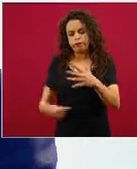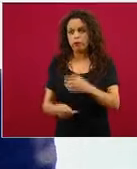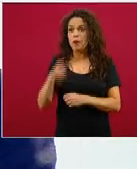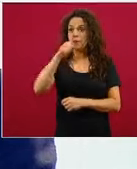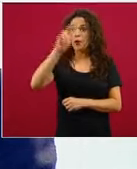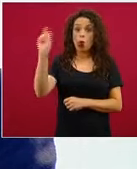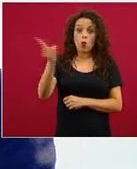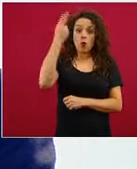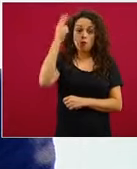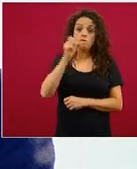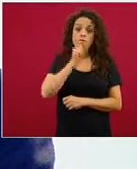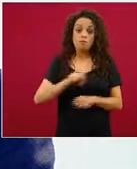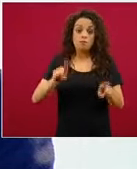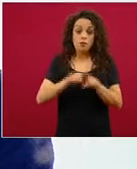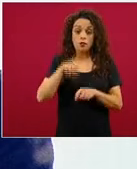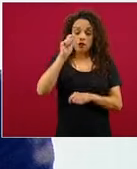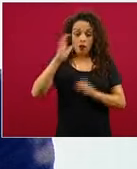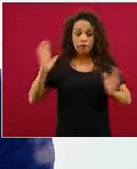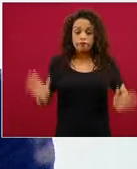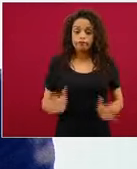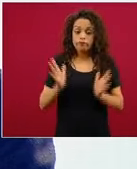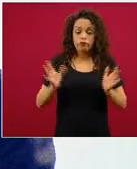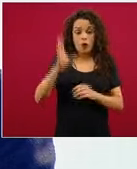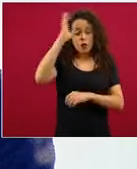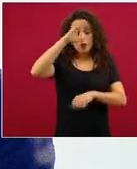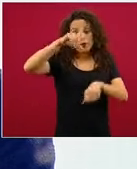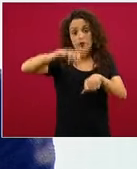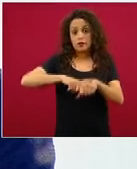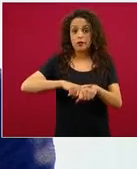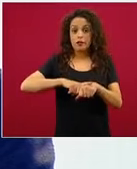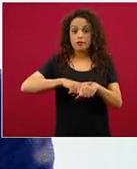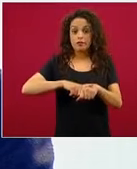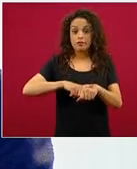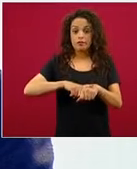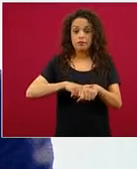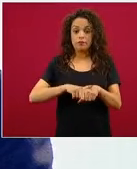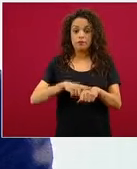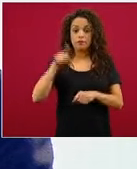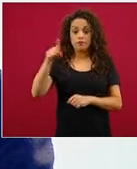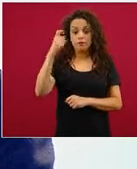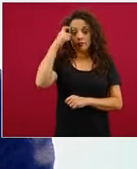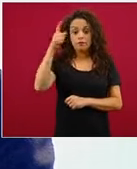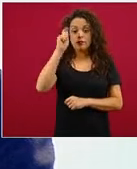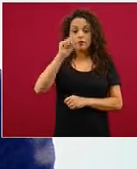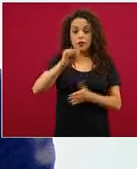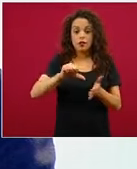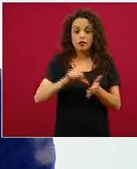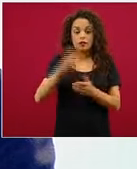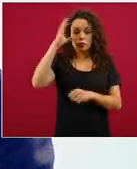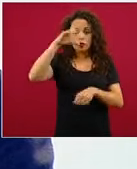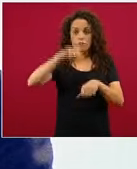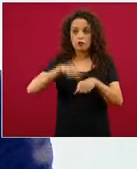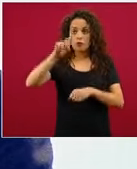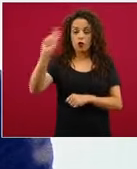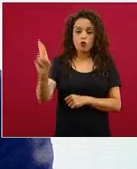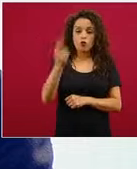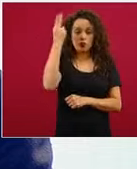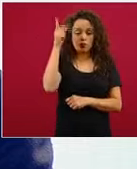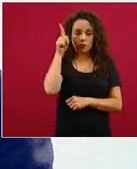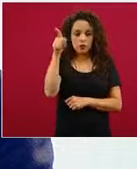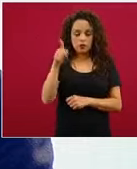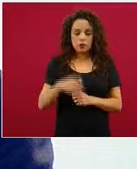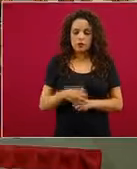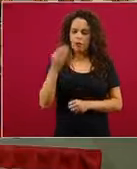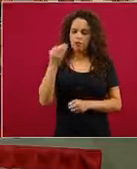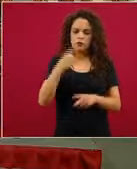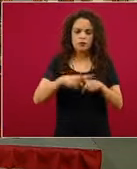enorme promotor de la cultura, fue creador del Centro Cultural Universitario y